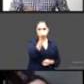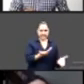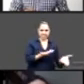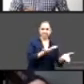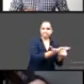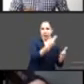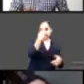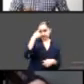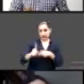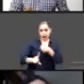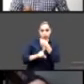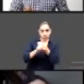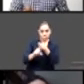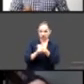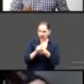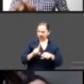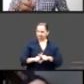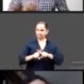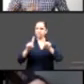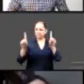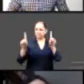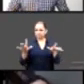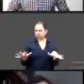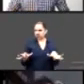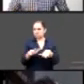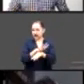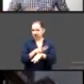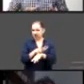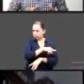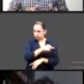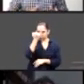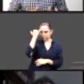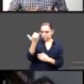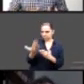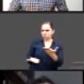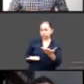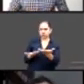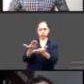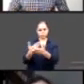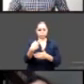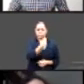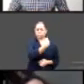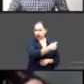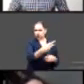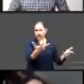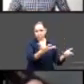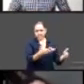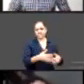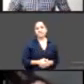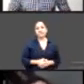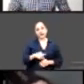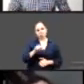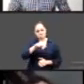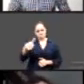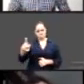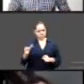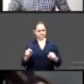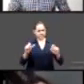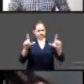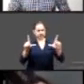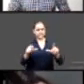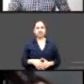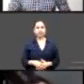Pasamos a la siguiente diapositiva, por favor. Esto desde la parte de la organización, pero en la comunidad también se han estado